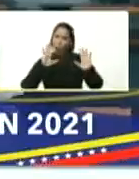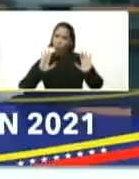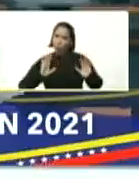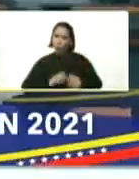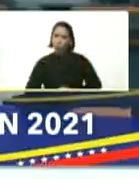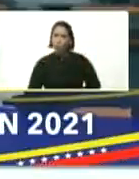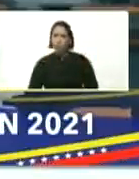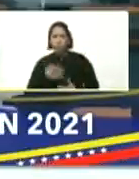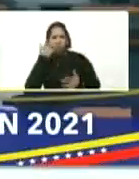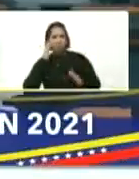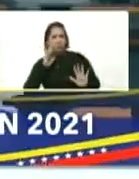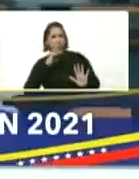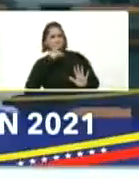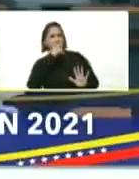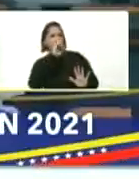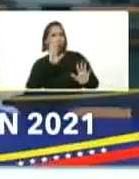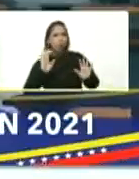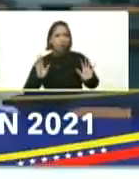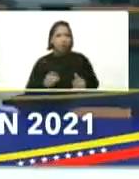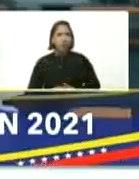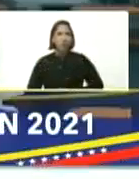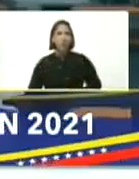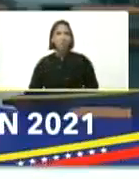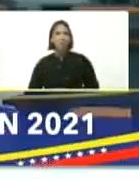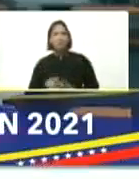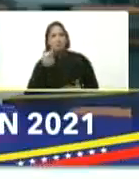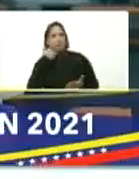un tal Nicolás Maduro. Mire esta foto,